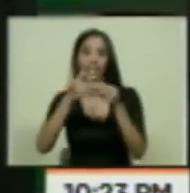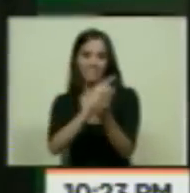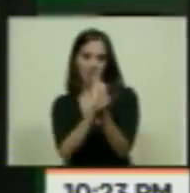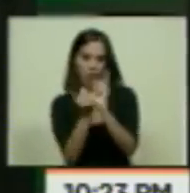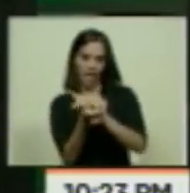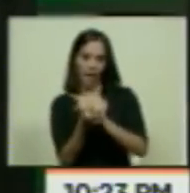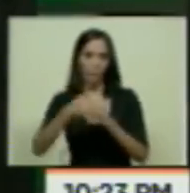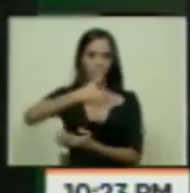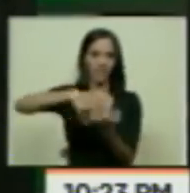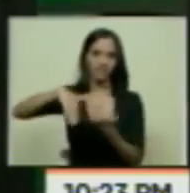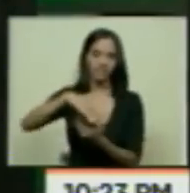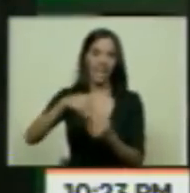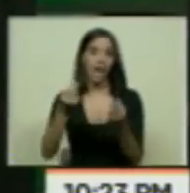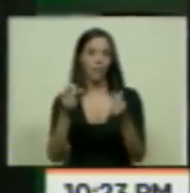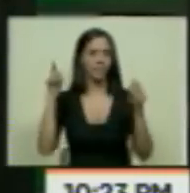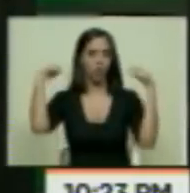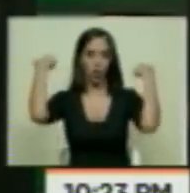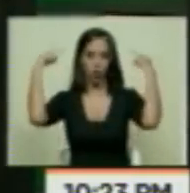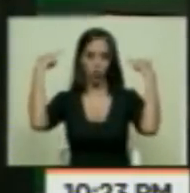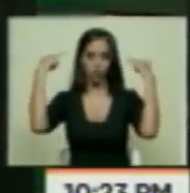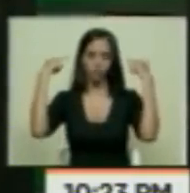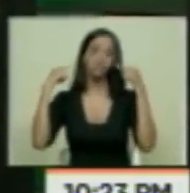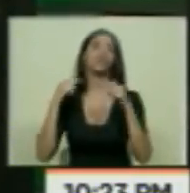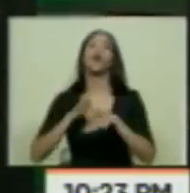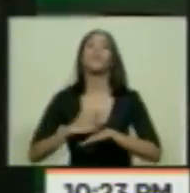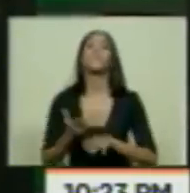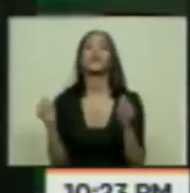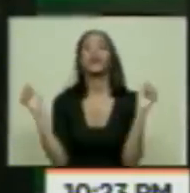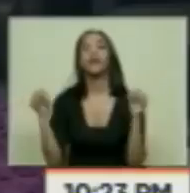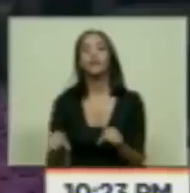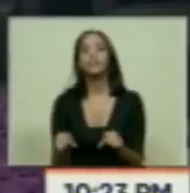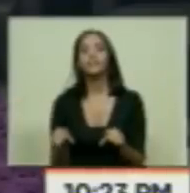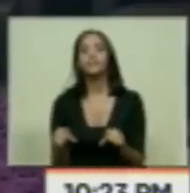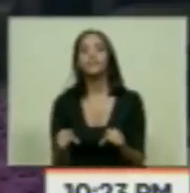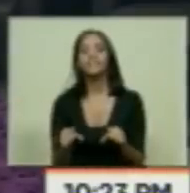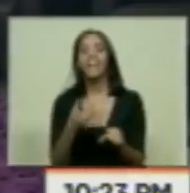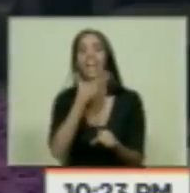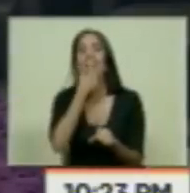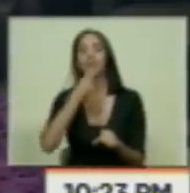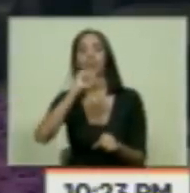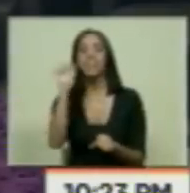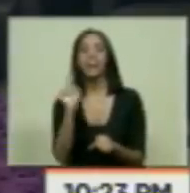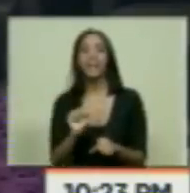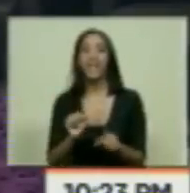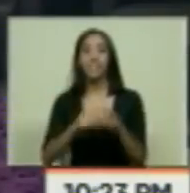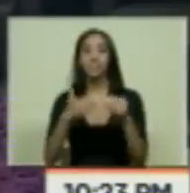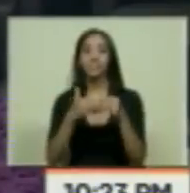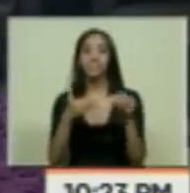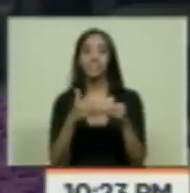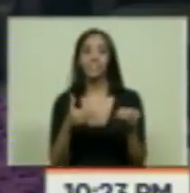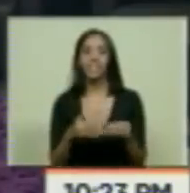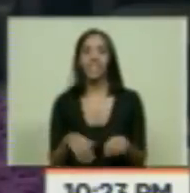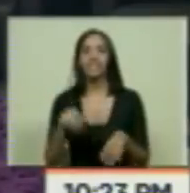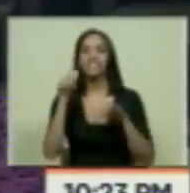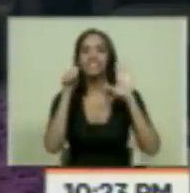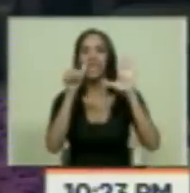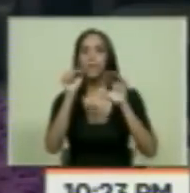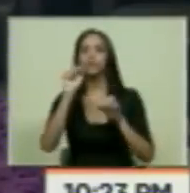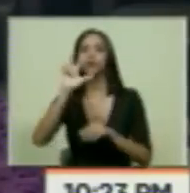los precios locos. Porque hoy estaba el bolívar soberano, el dólar estaba en 6.3, algo